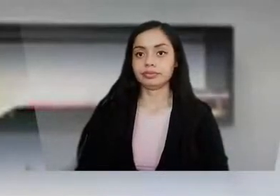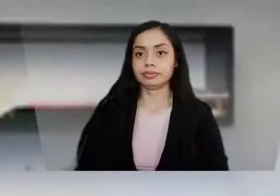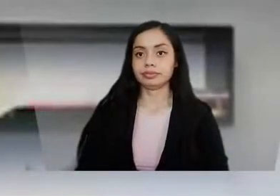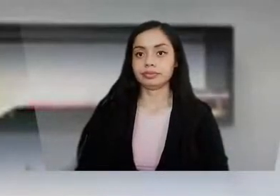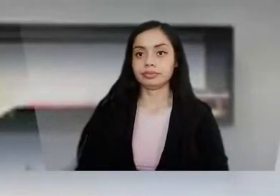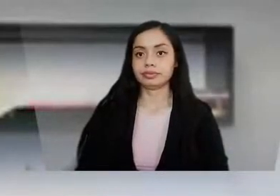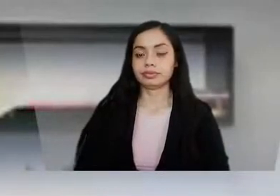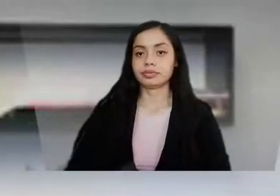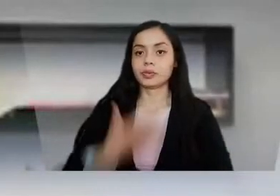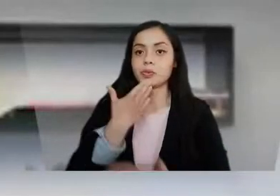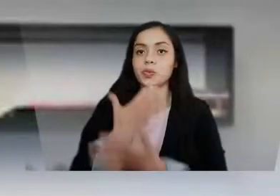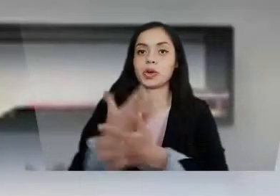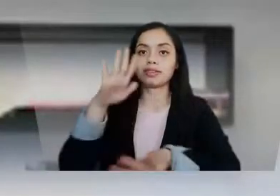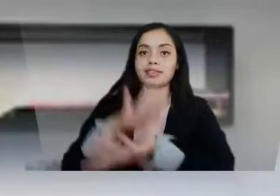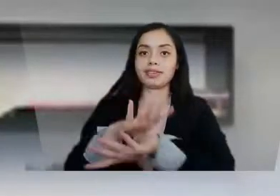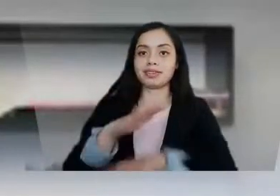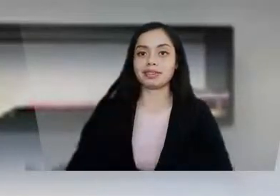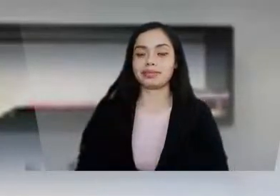Buenas tardes.